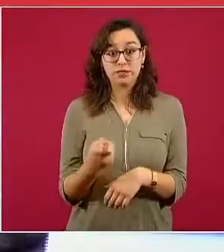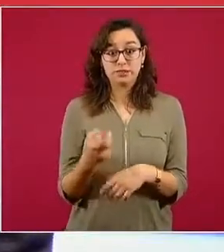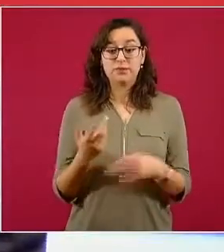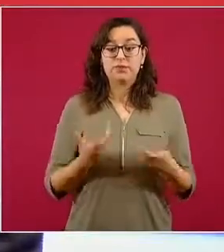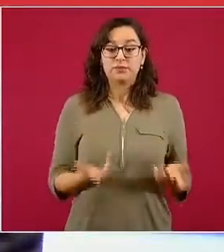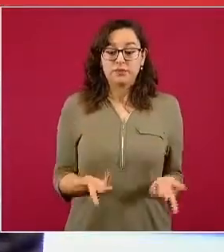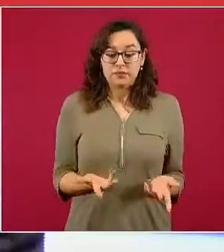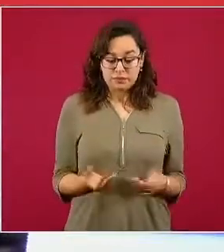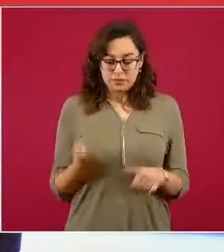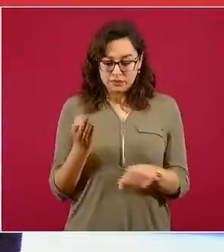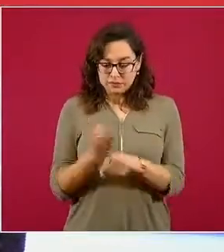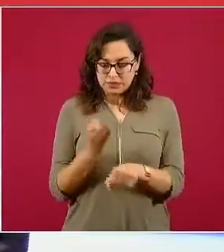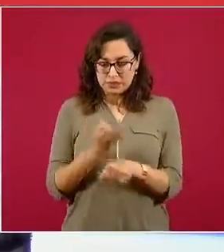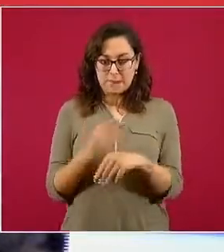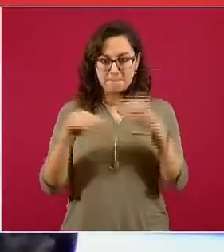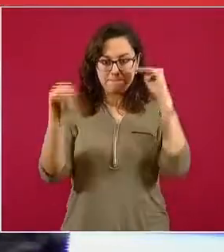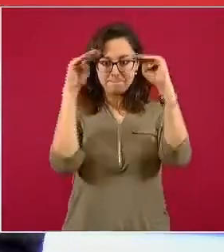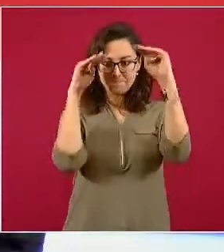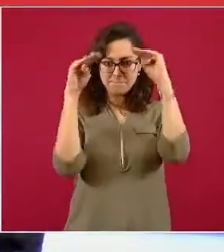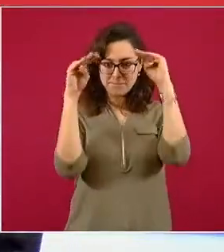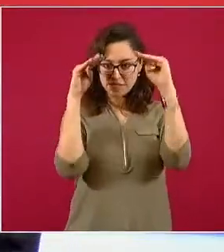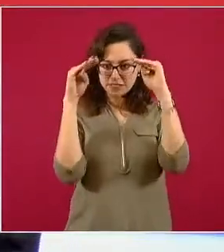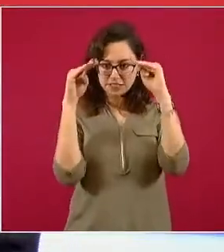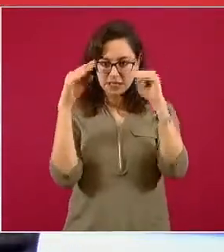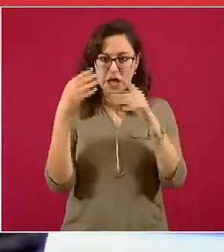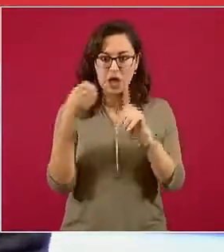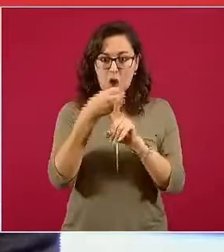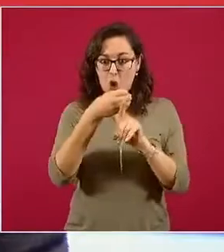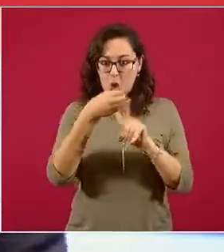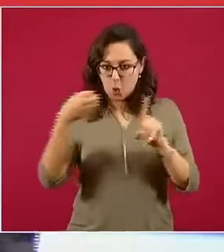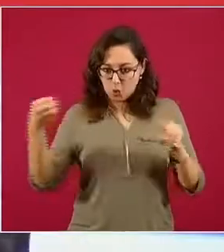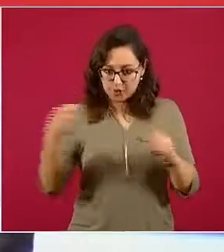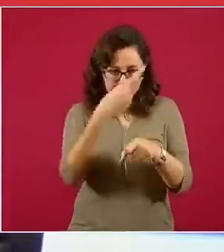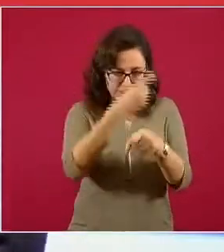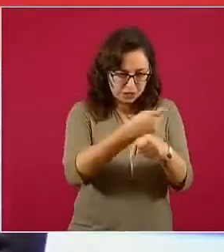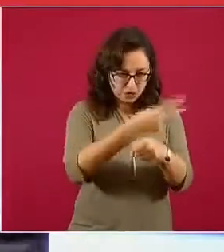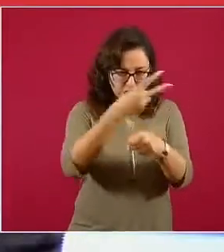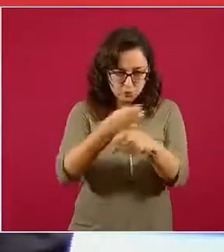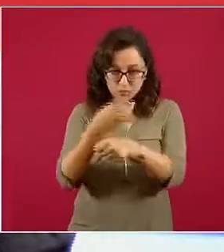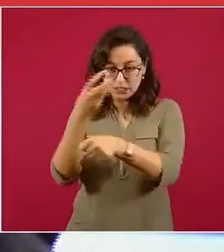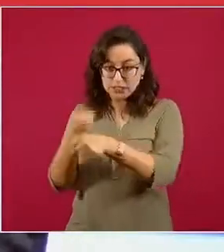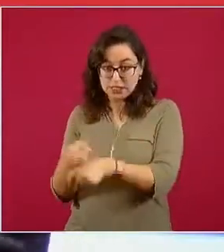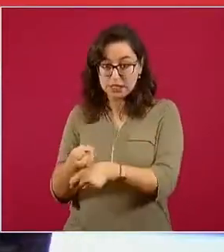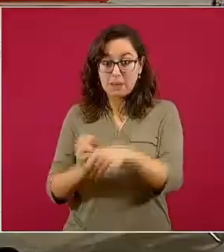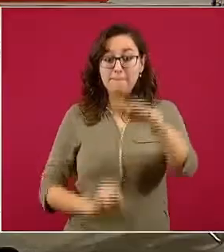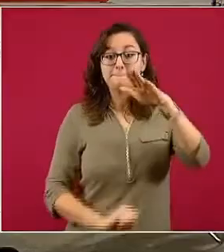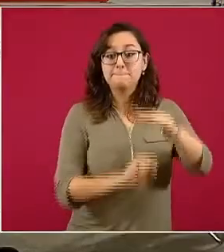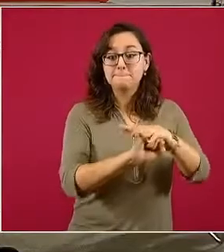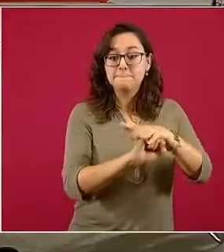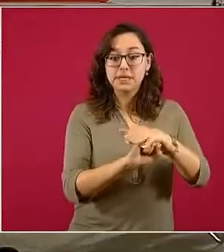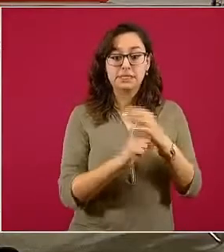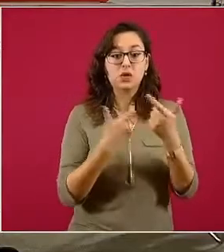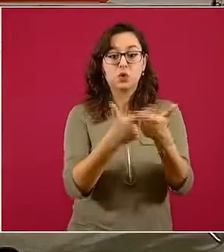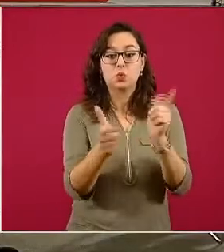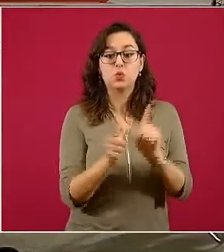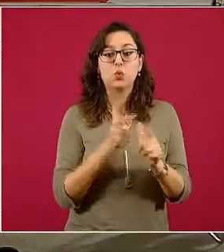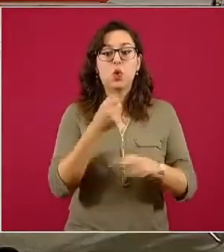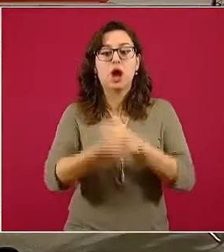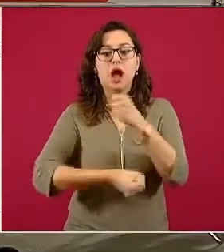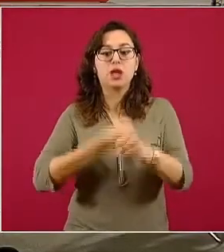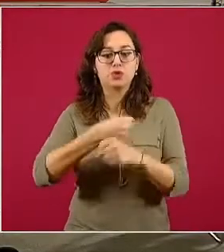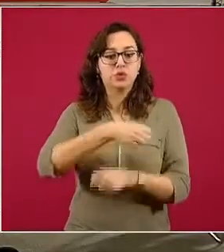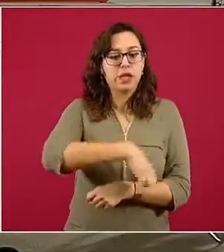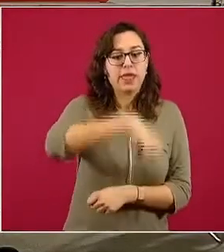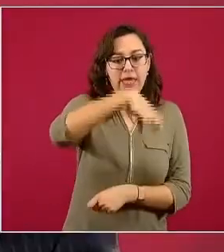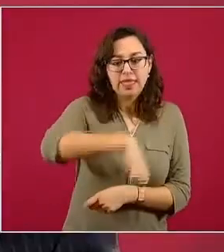de priorización, cuyo eje es la edad, tengamos avances en mayor o menor velocidad de acuerdo